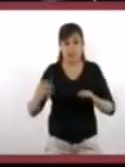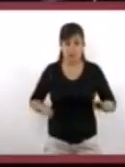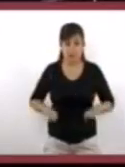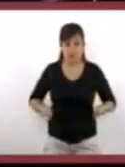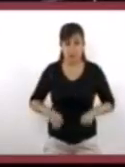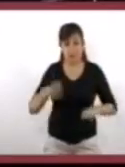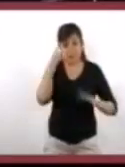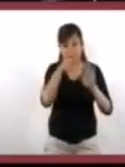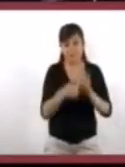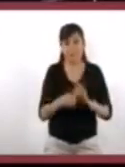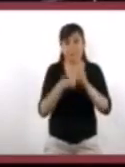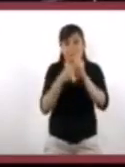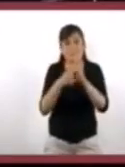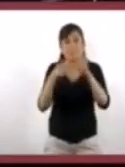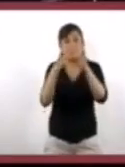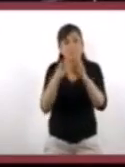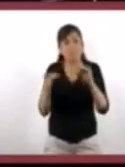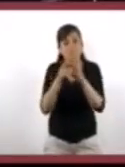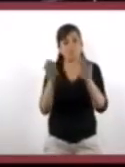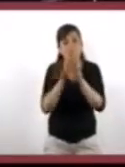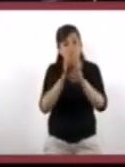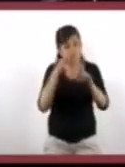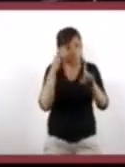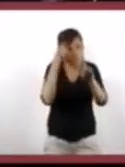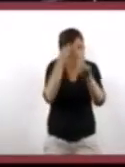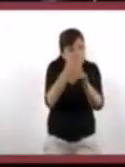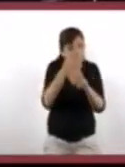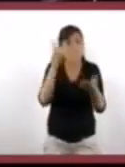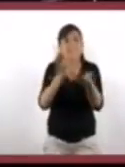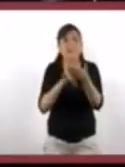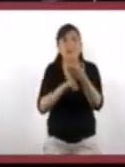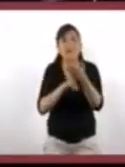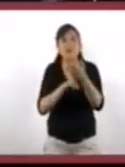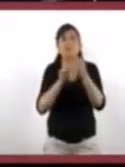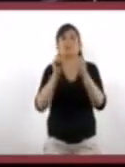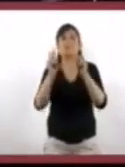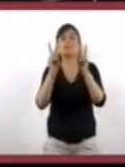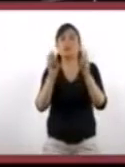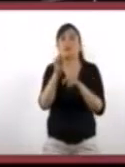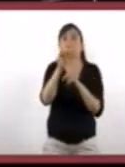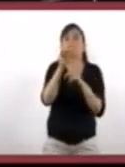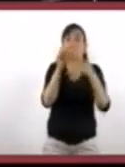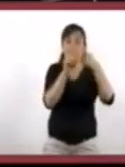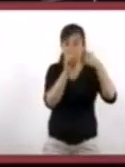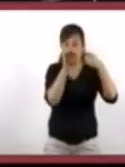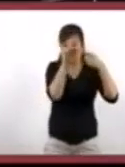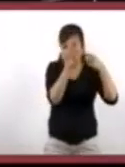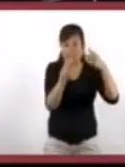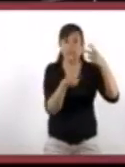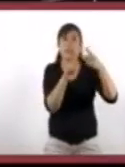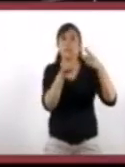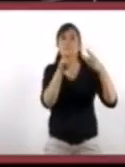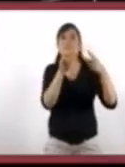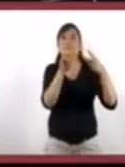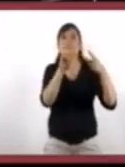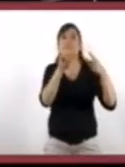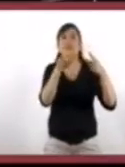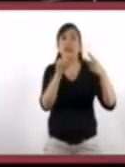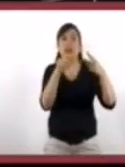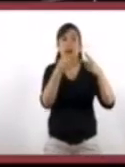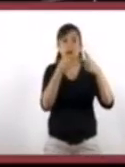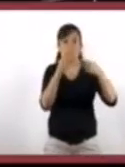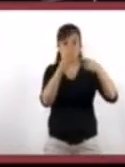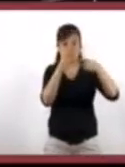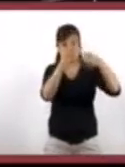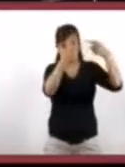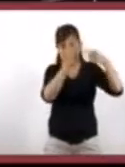de establecer un valor típico de medida de tendencia central es el valor denominado la mediana. Lo voy a escribir en otro color.